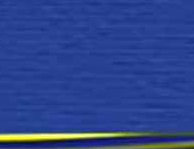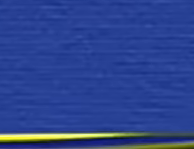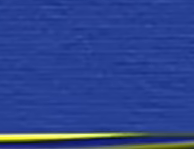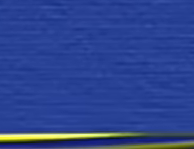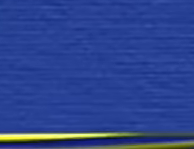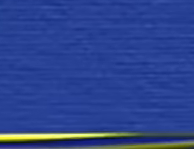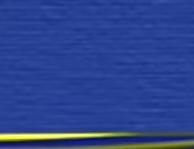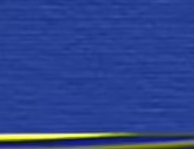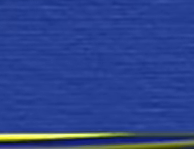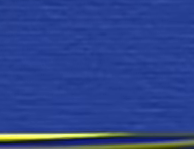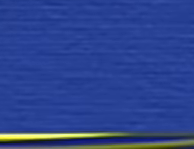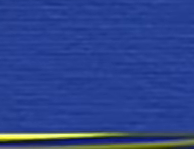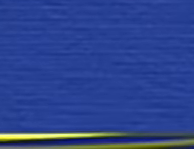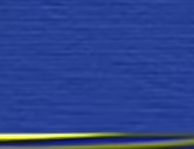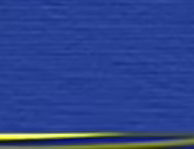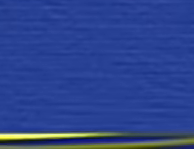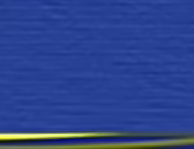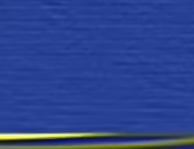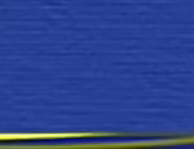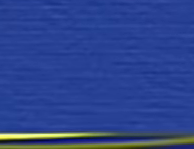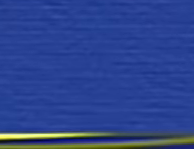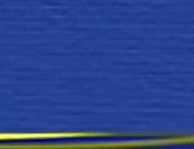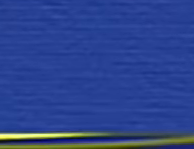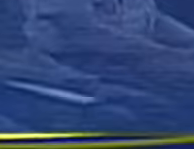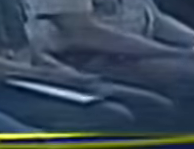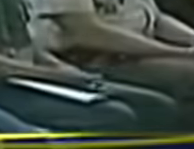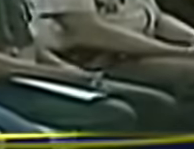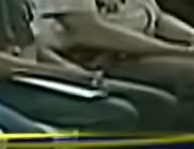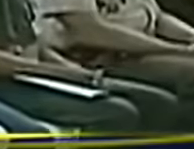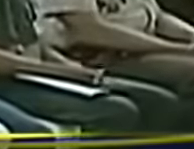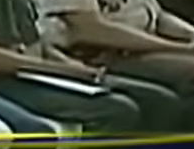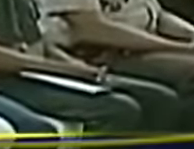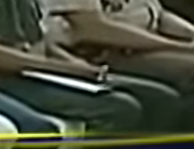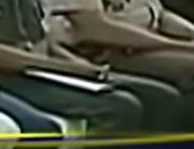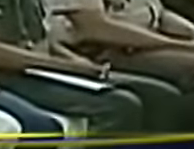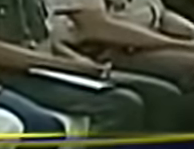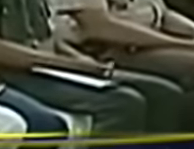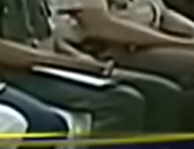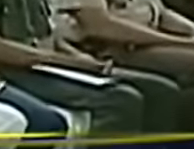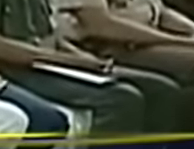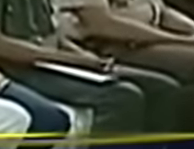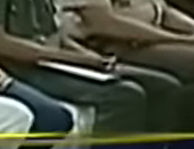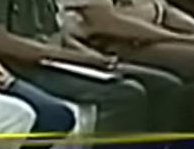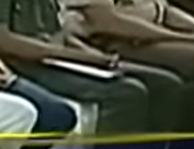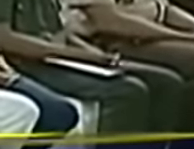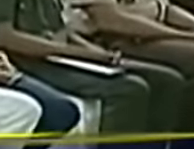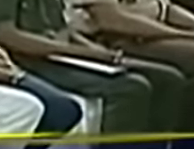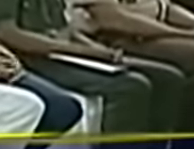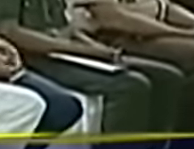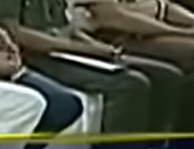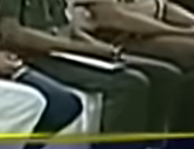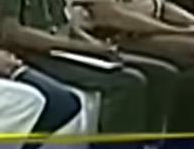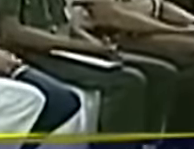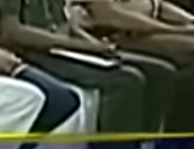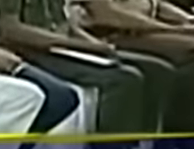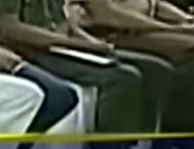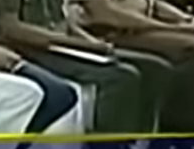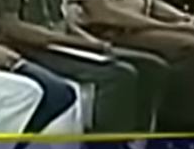desde el mero comienzo, casi que después de la conquista por parte del Reino de España de estas